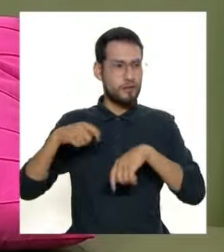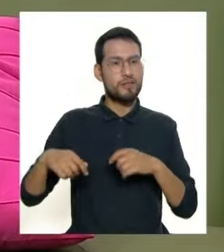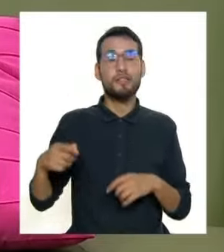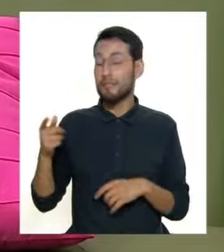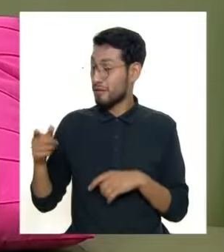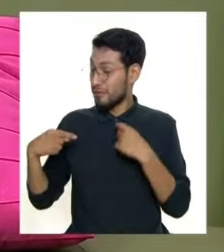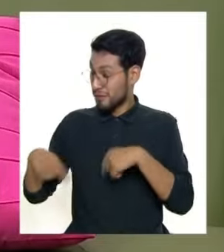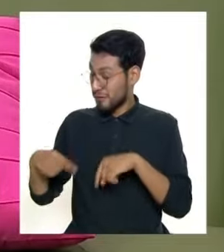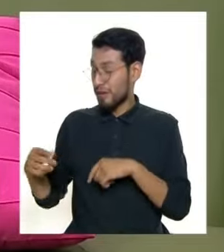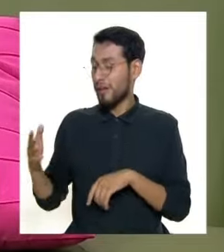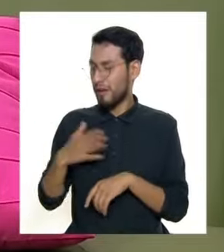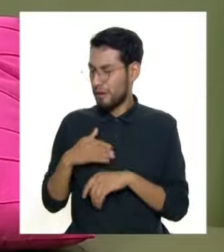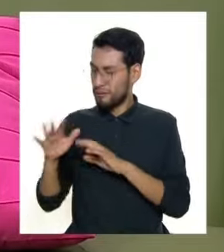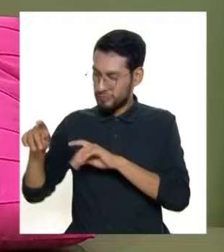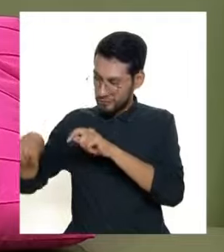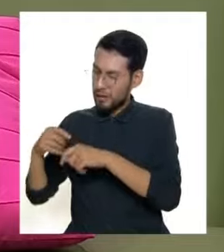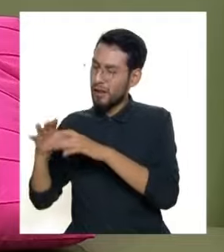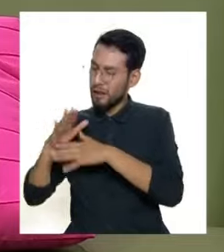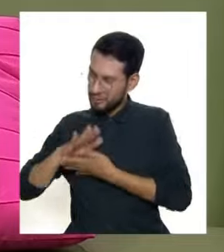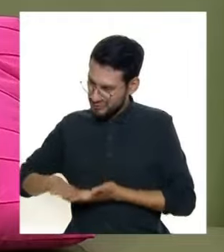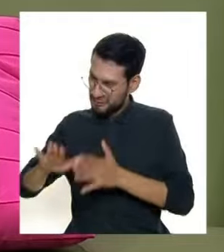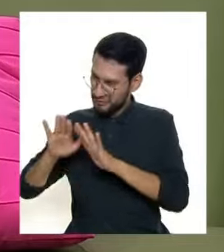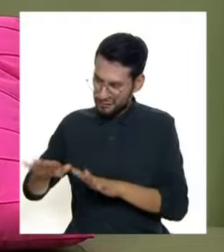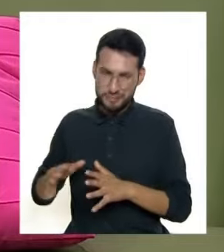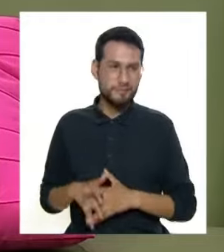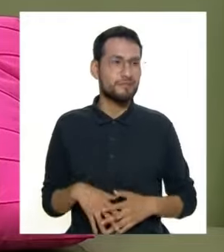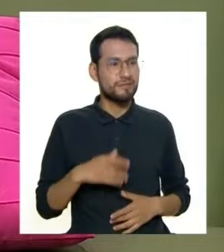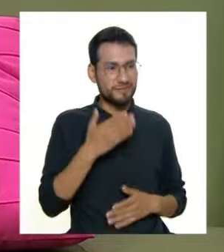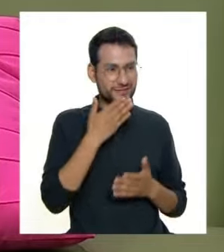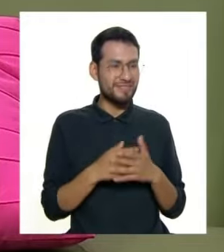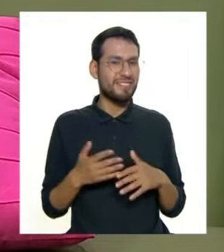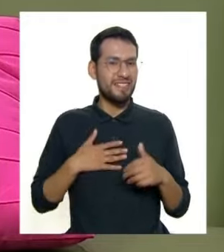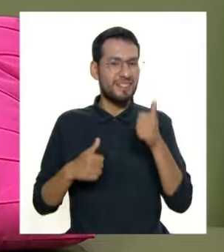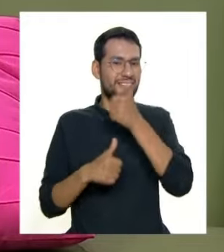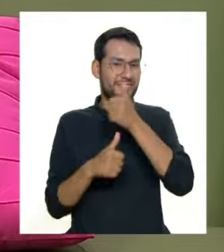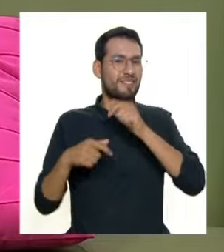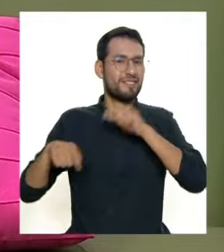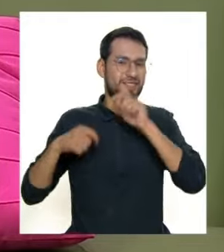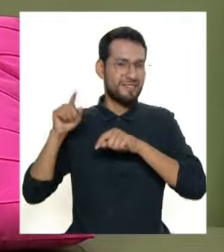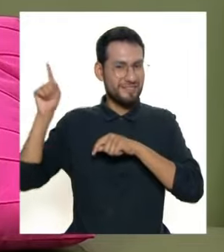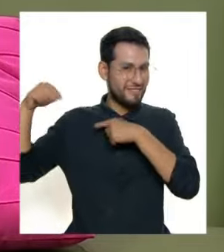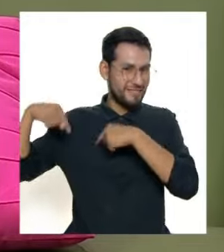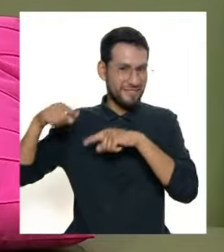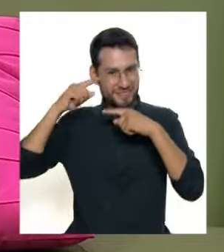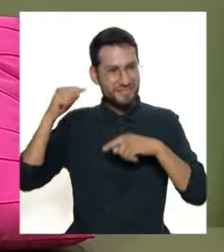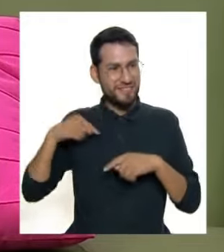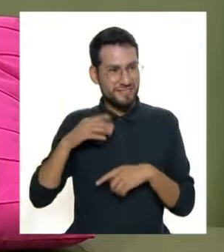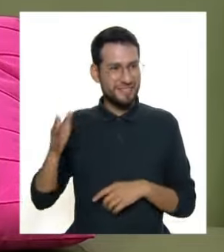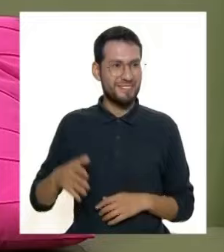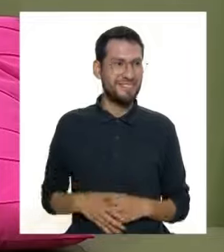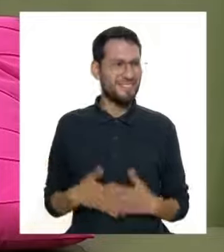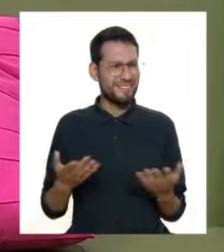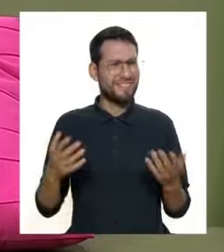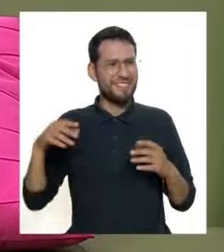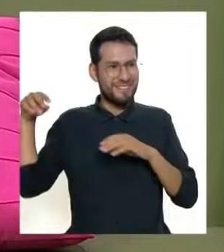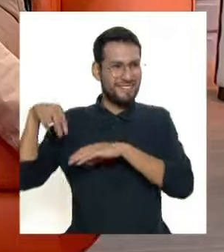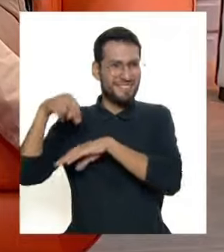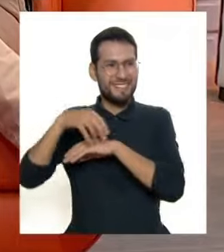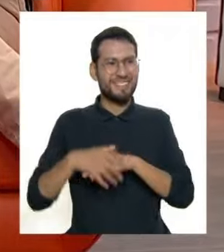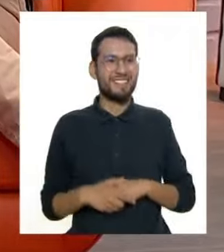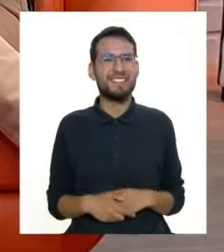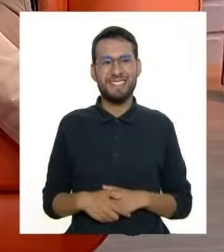es nervioso, voy a ir a calmarlo. Ah, ok, Nicolás, dale los secretitos, por favor. Sí, es mi asistente de cocina que está nervioso, así que voy a ir a ver. ¿Cómo flotas en el espacio? Hoy